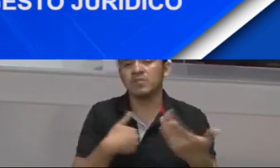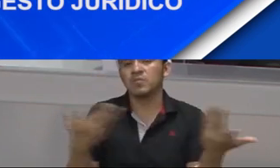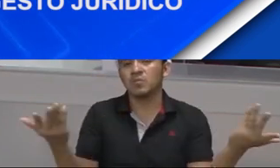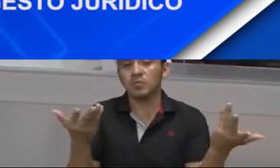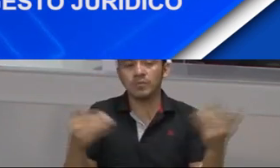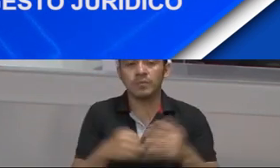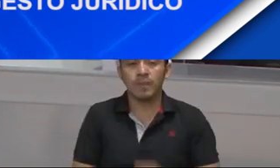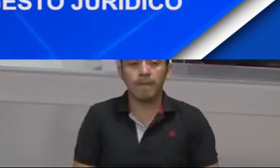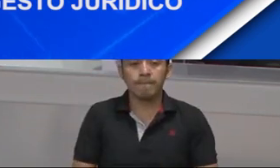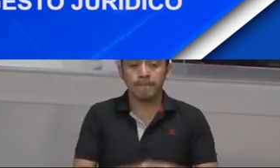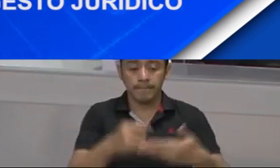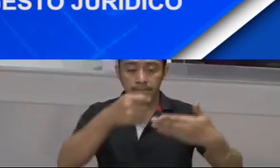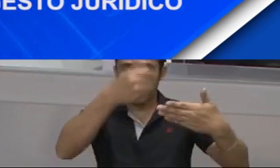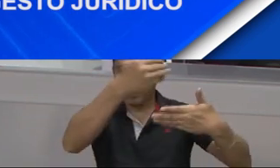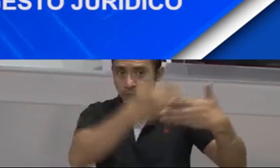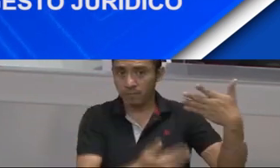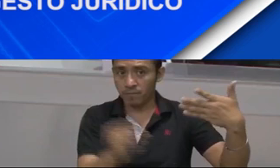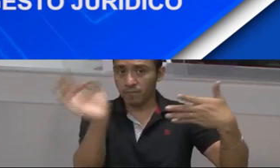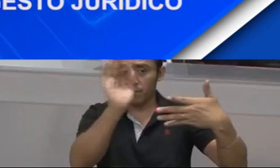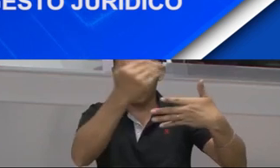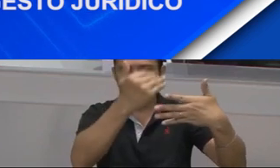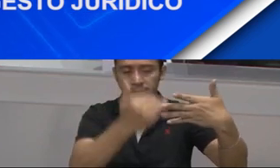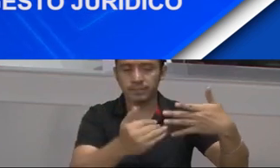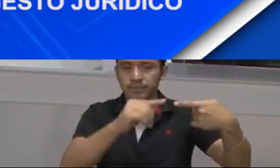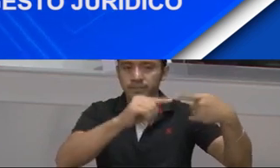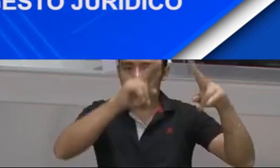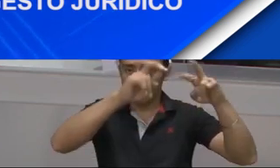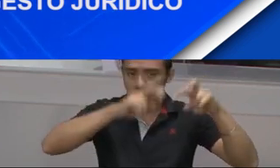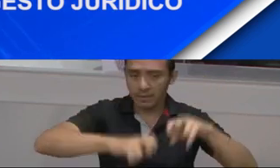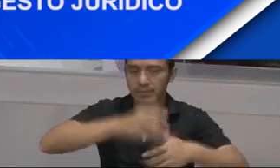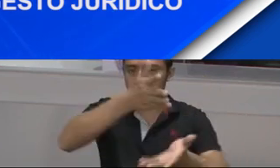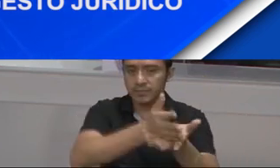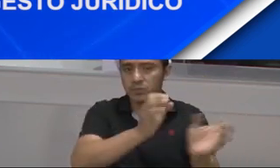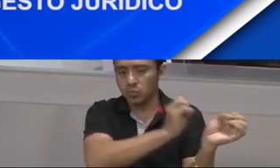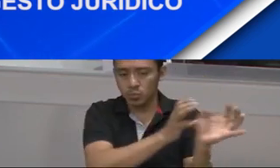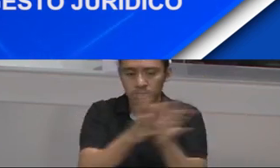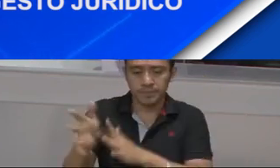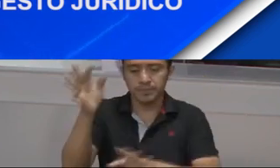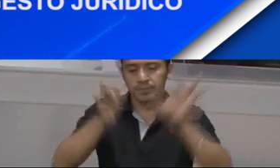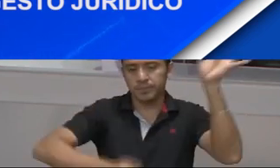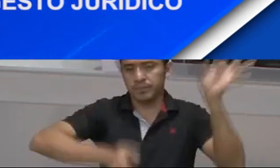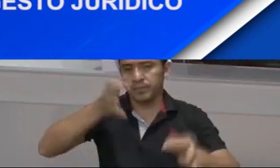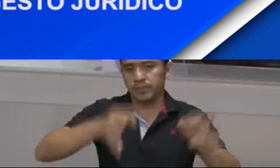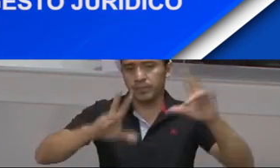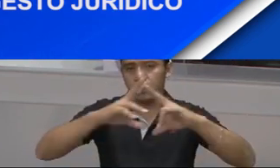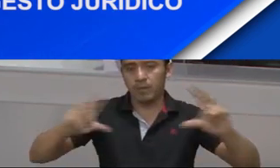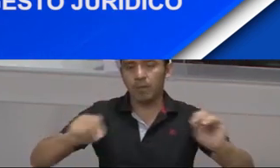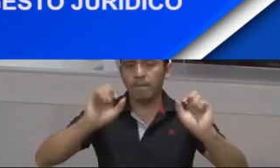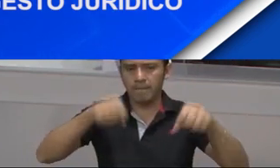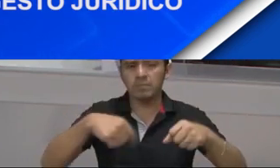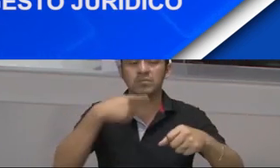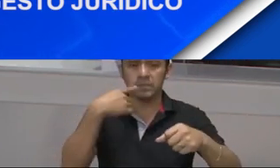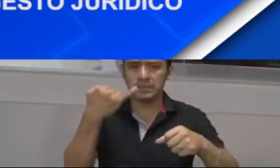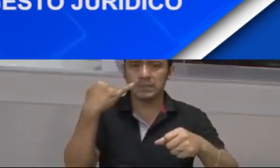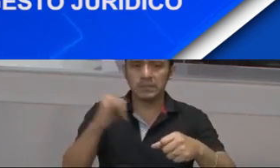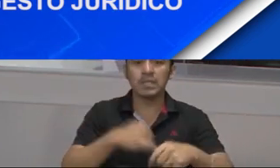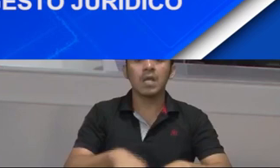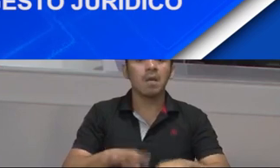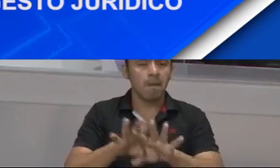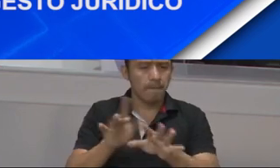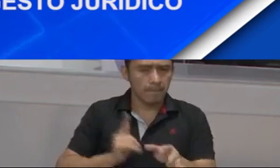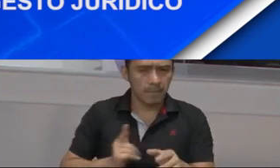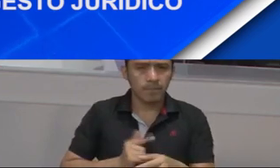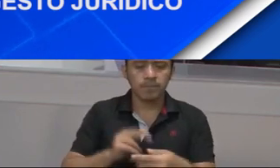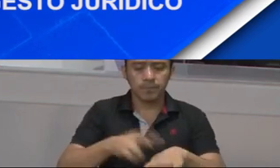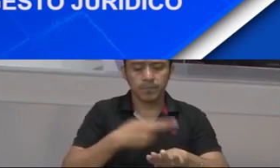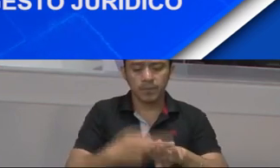fundamentará en lo siguiente. Del análisis de lo dispuesto en el ordenamiento jurídico de Nicaragua, se puede afirmar que serán suficientes